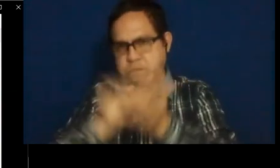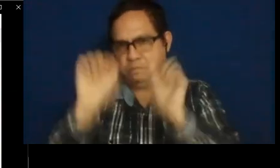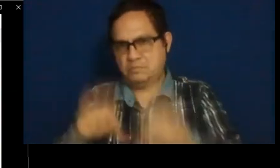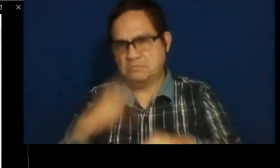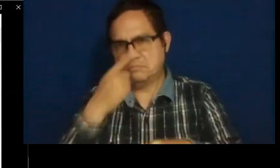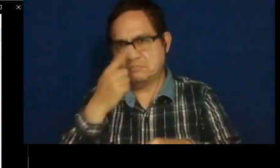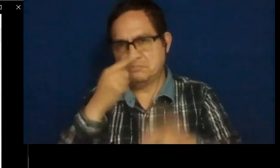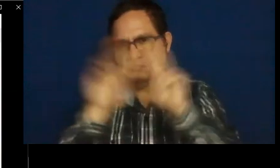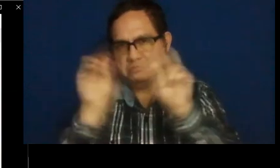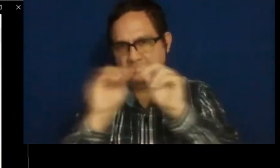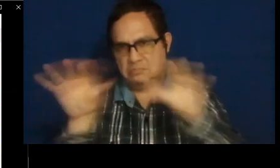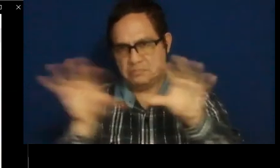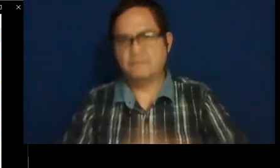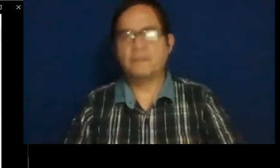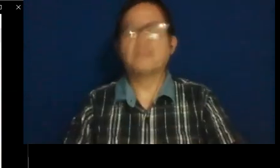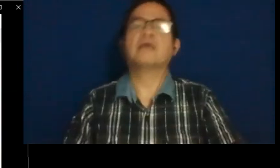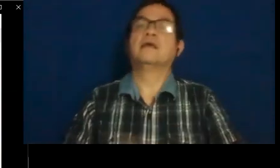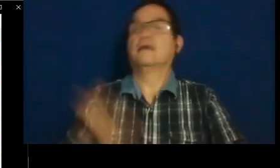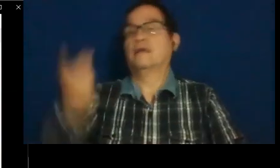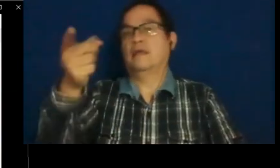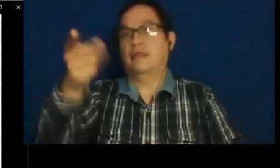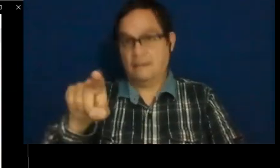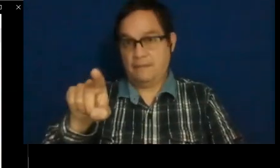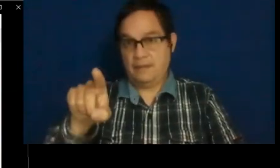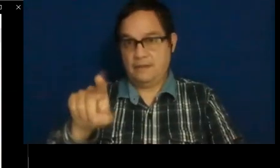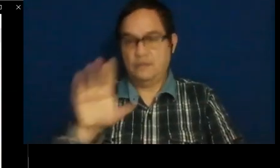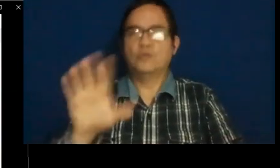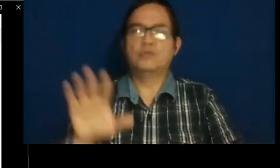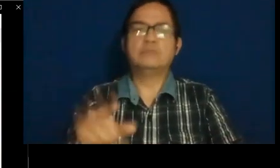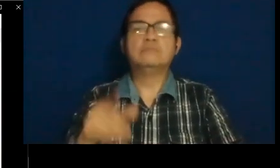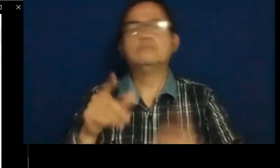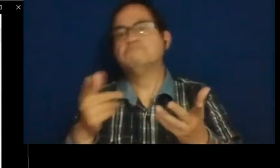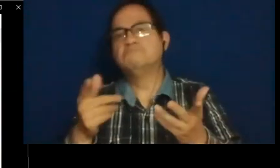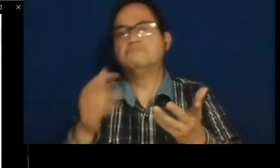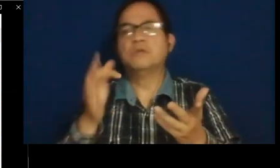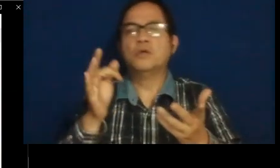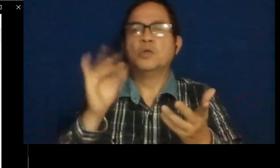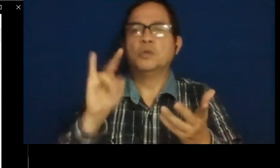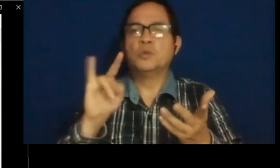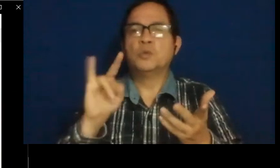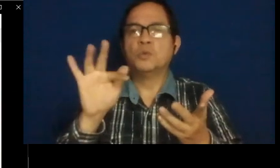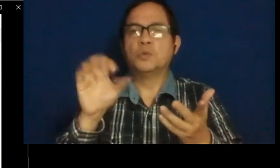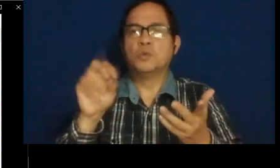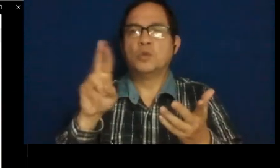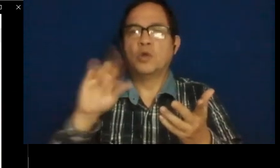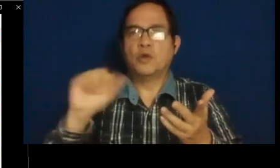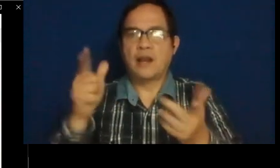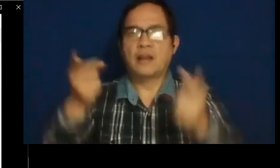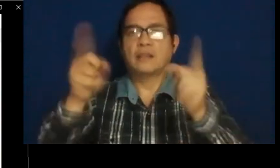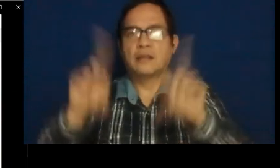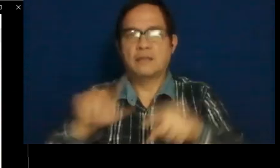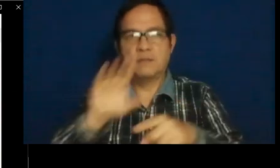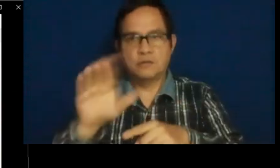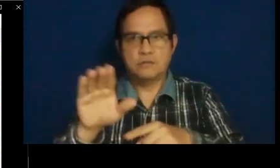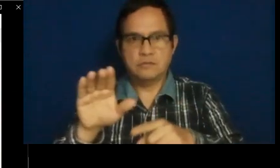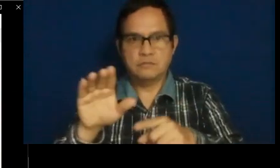Y vamos a tener también nuevamente el tutorial y la dirección electrónica para efectos del video. Recuerden